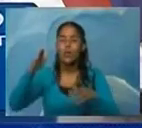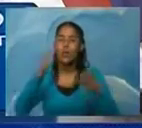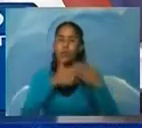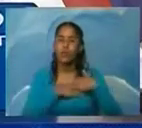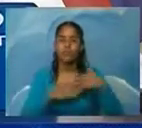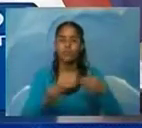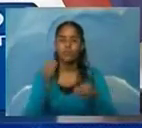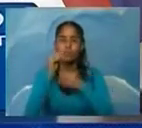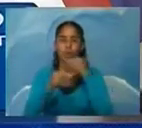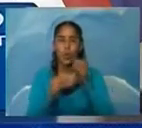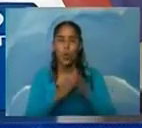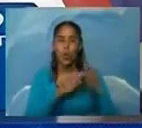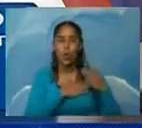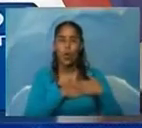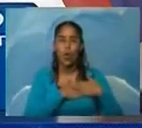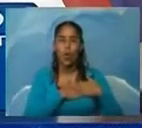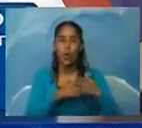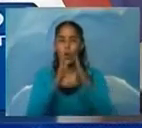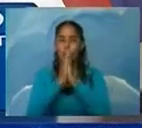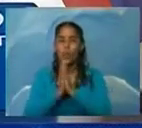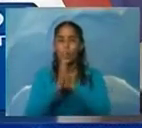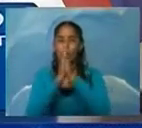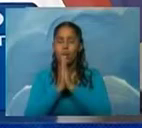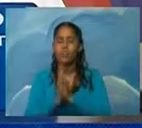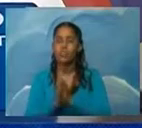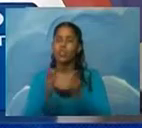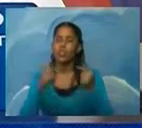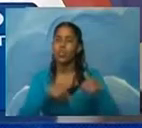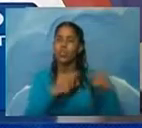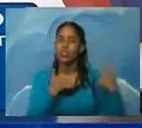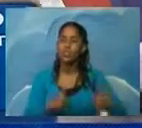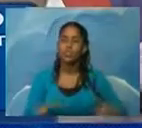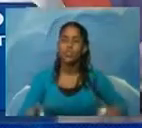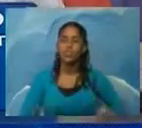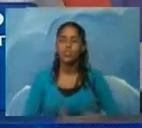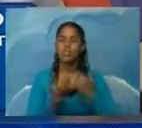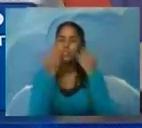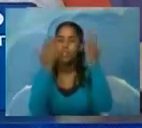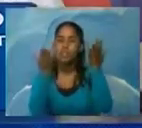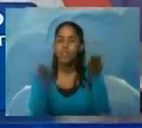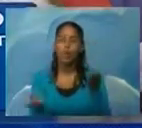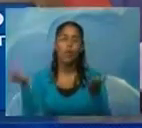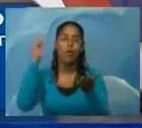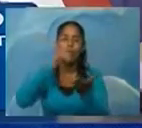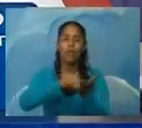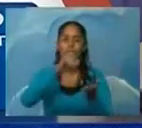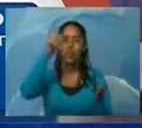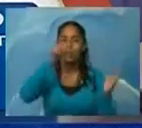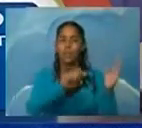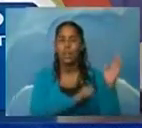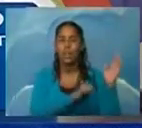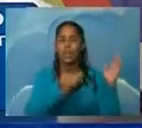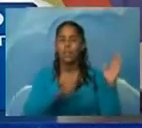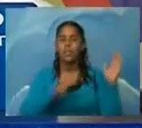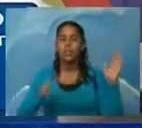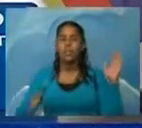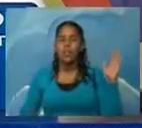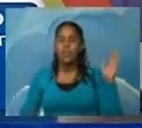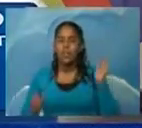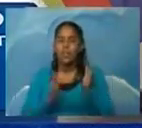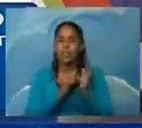¡guácata! Un manazo sobre ese corazón. Y se lo entrego otra vez a mi Señor